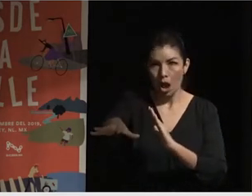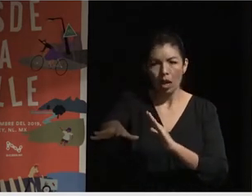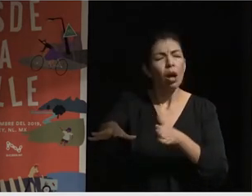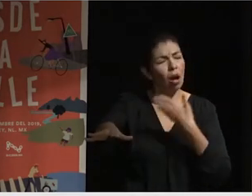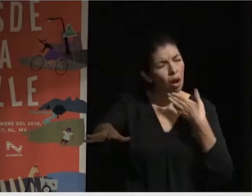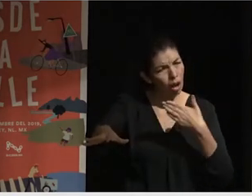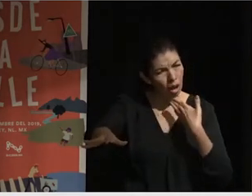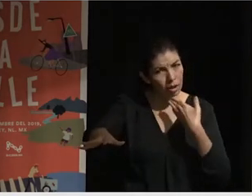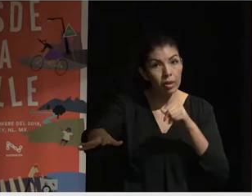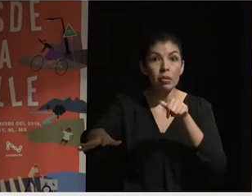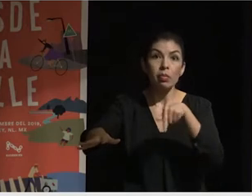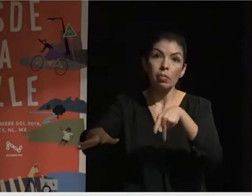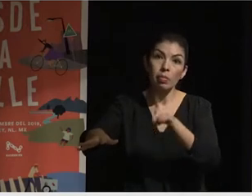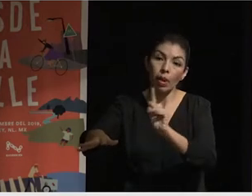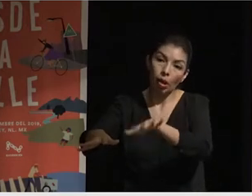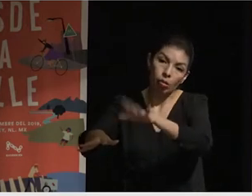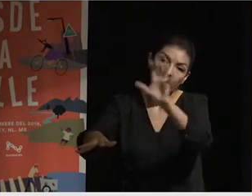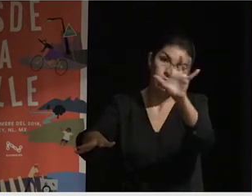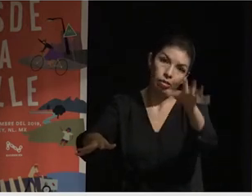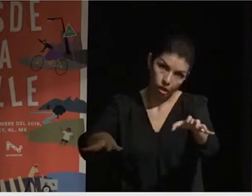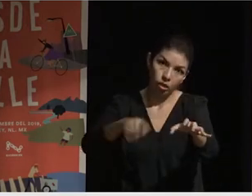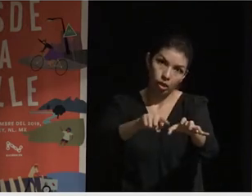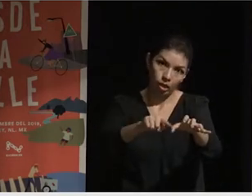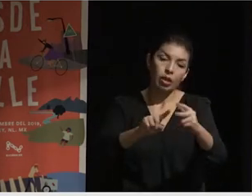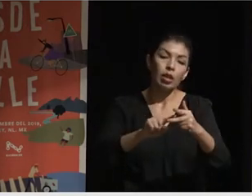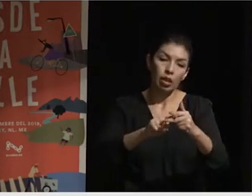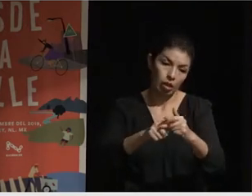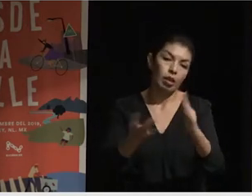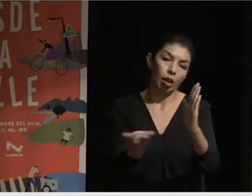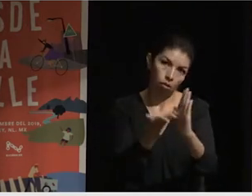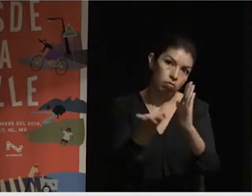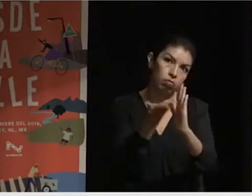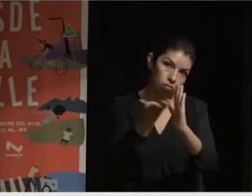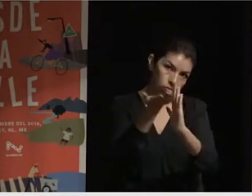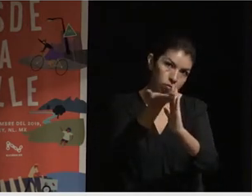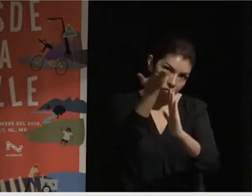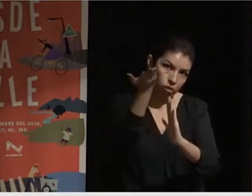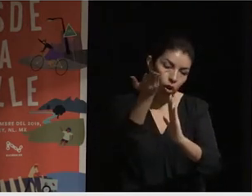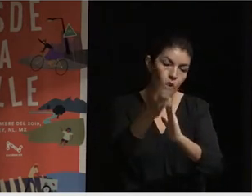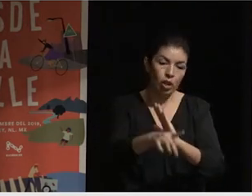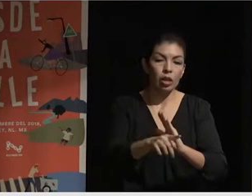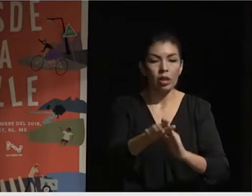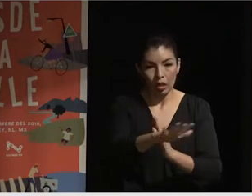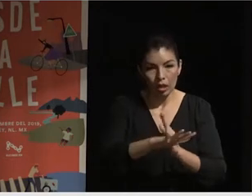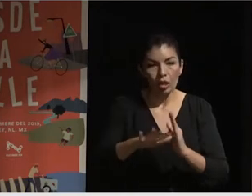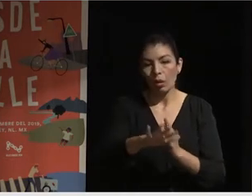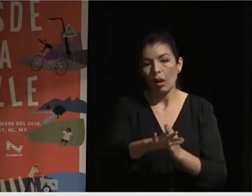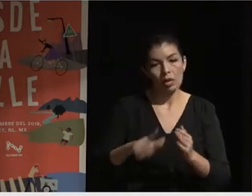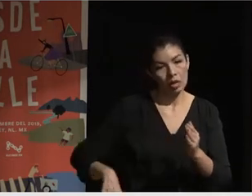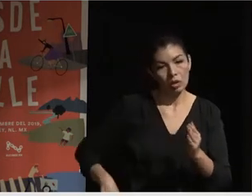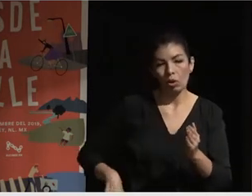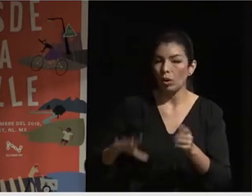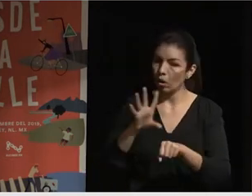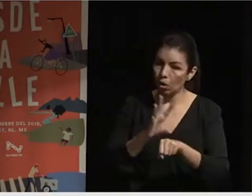en la construcción casi todo el tiempo en la manera informal. Y aquí el tema que también está sucediendo es con